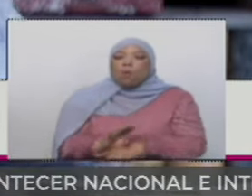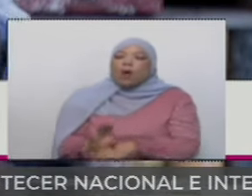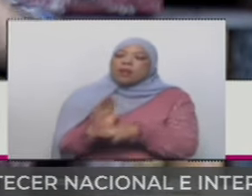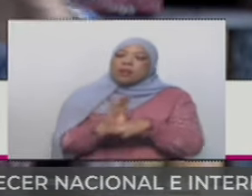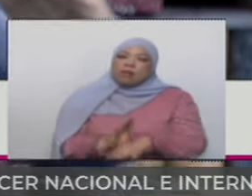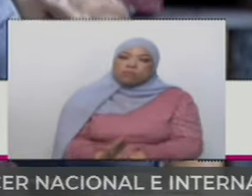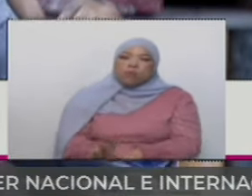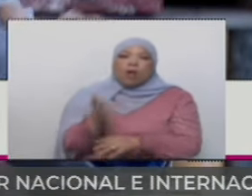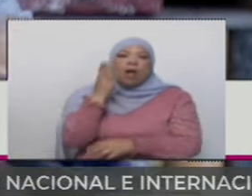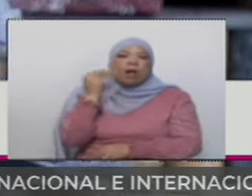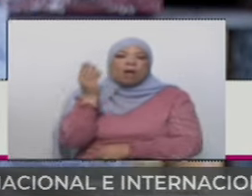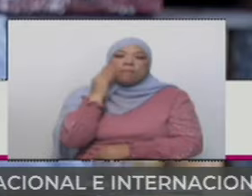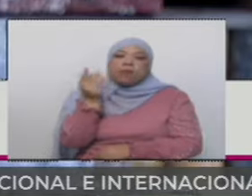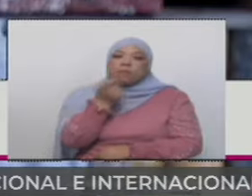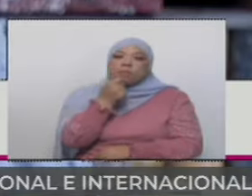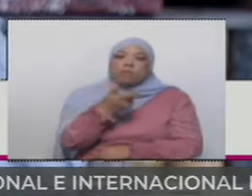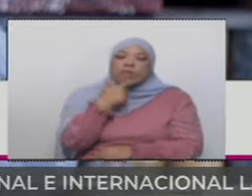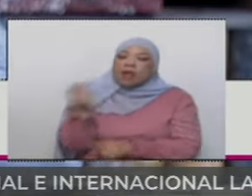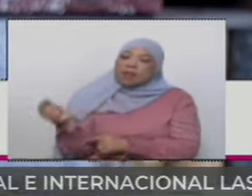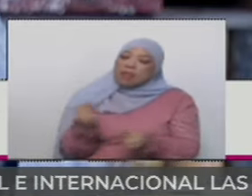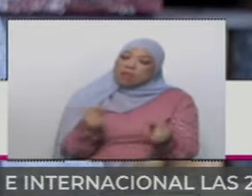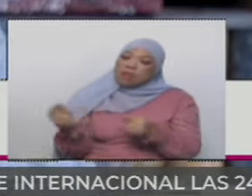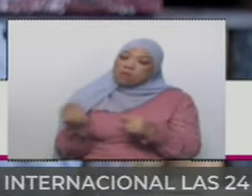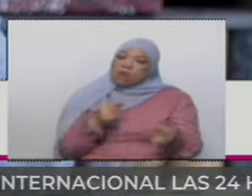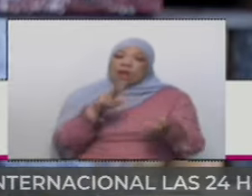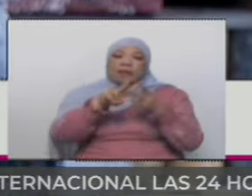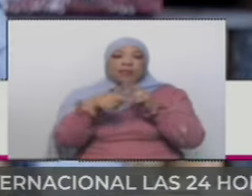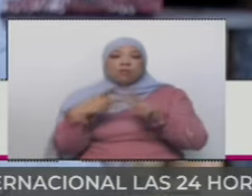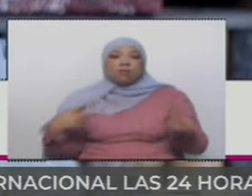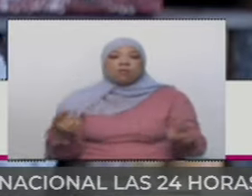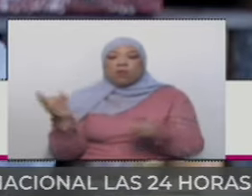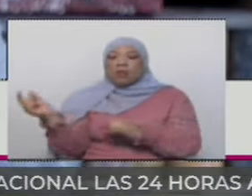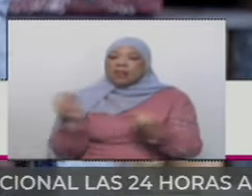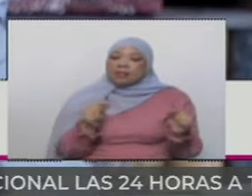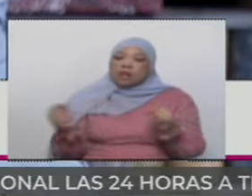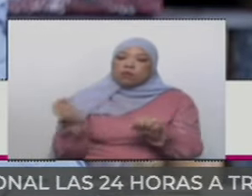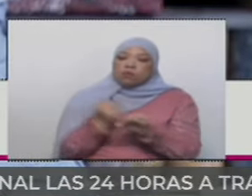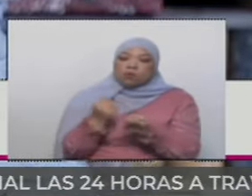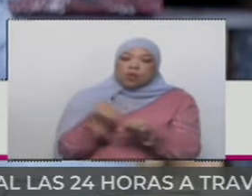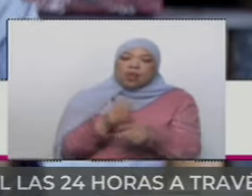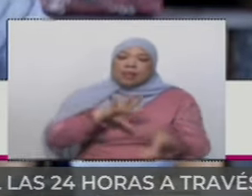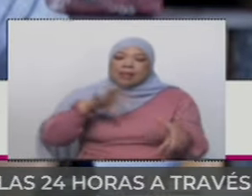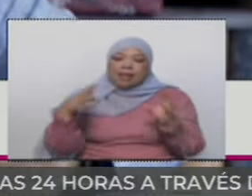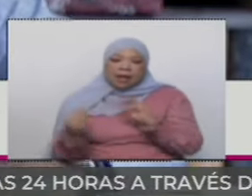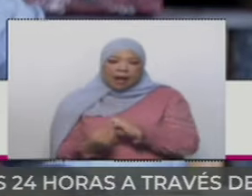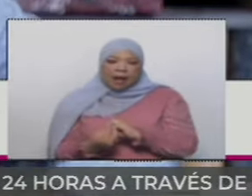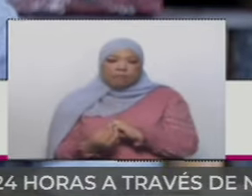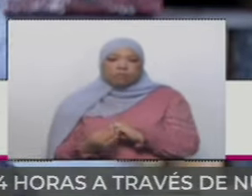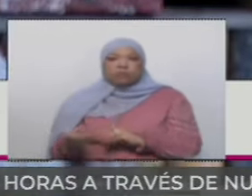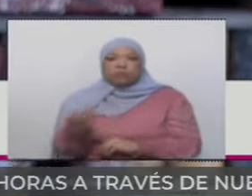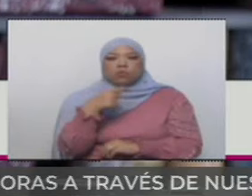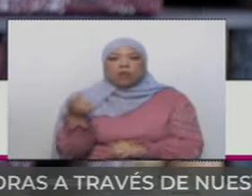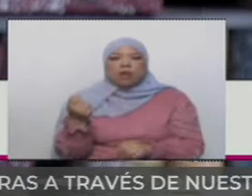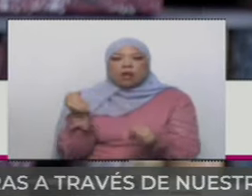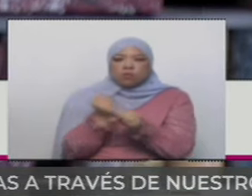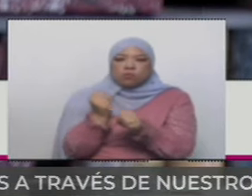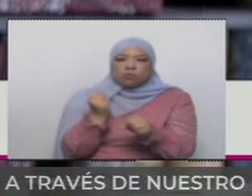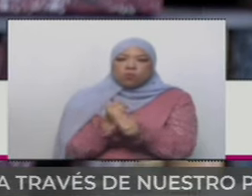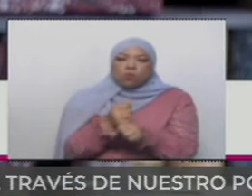esta experiencia maravillosa de debate, de paz, de diálogo, de cambio, y saquemos de las